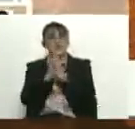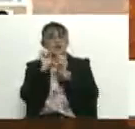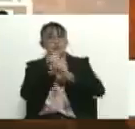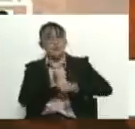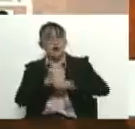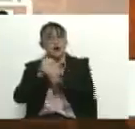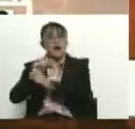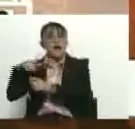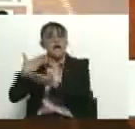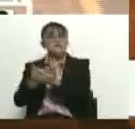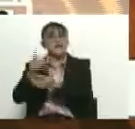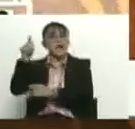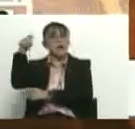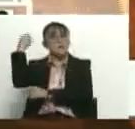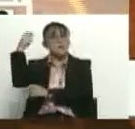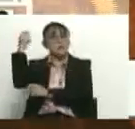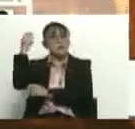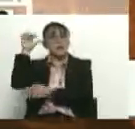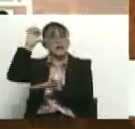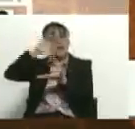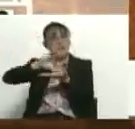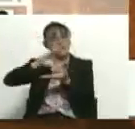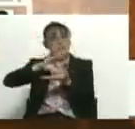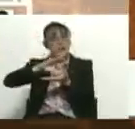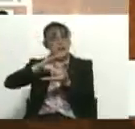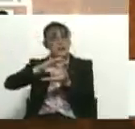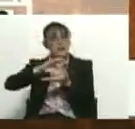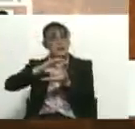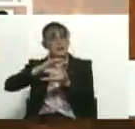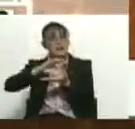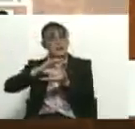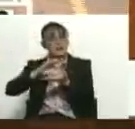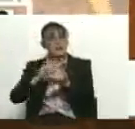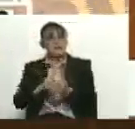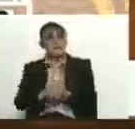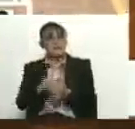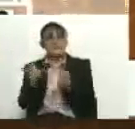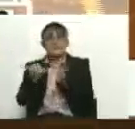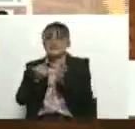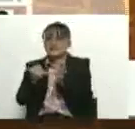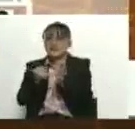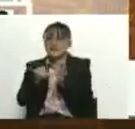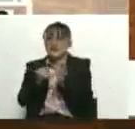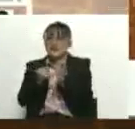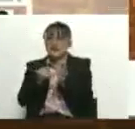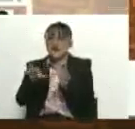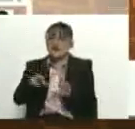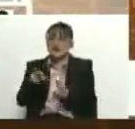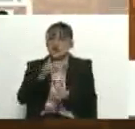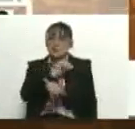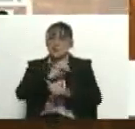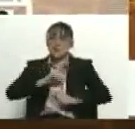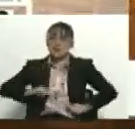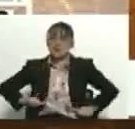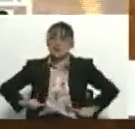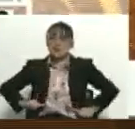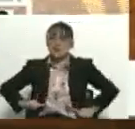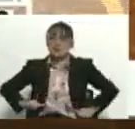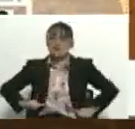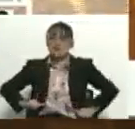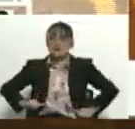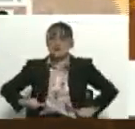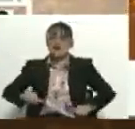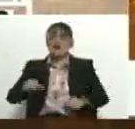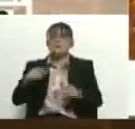San Fernando de apure esta comunidad está a cinco minutos de San Fernando de apure está muy cerca limita tanto el río portuguesa como el río apure y allí